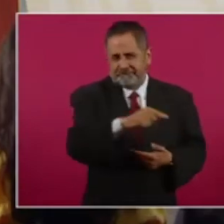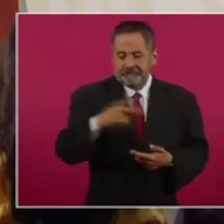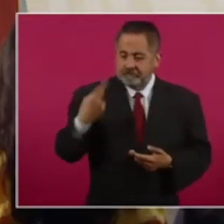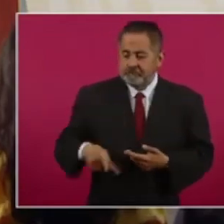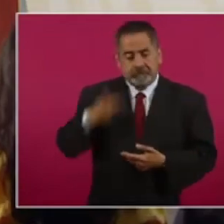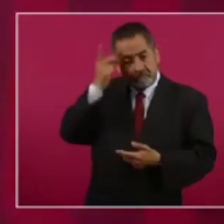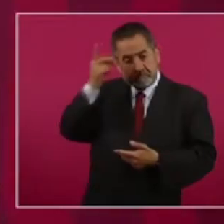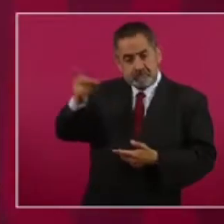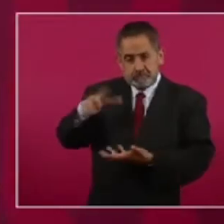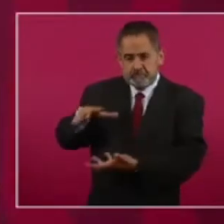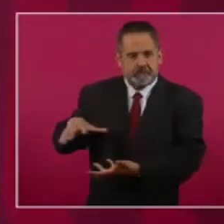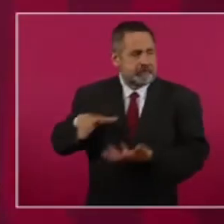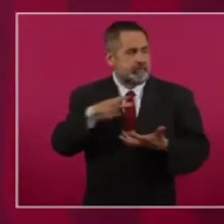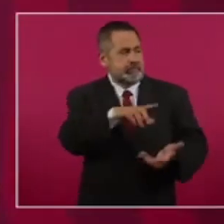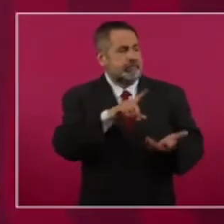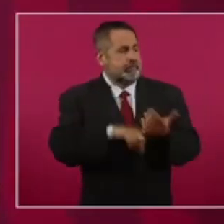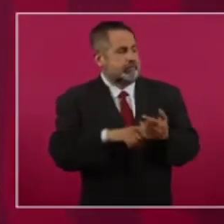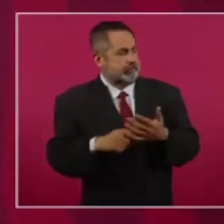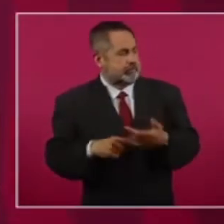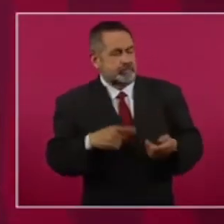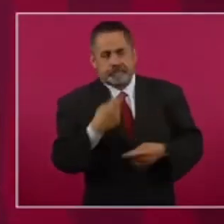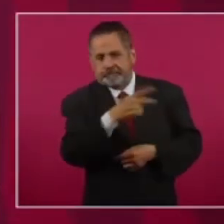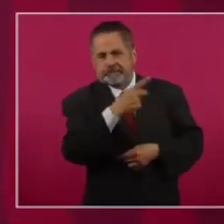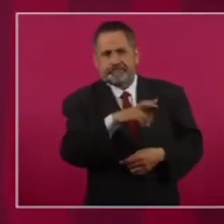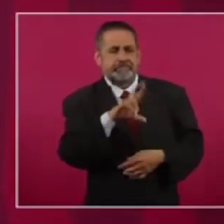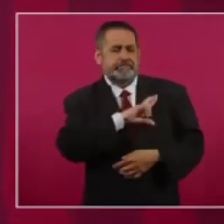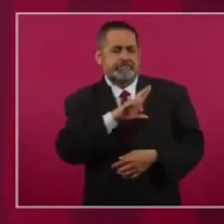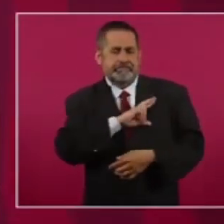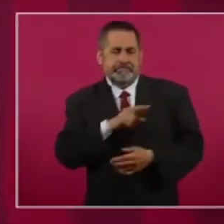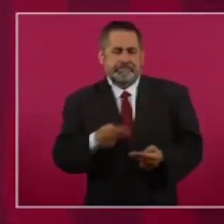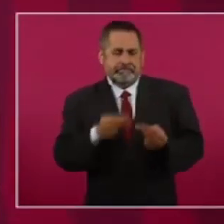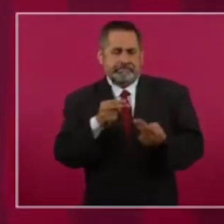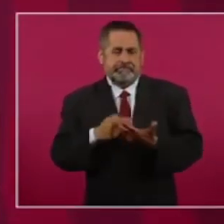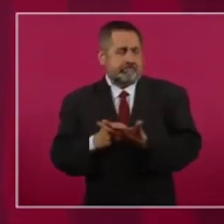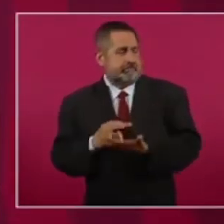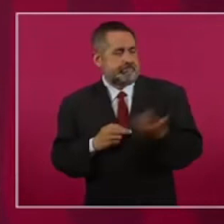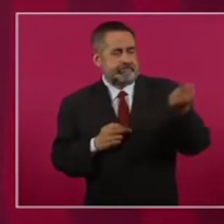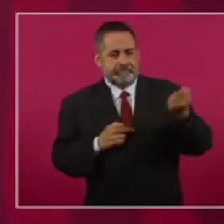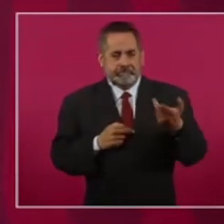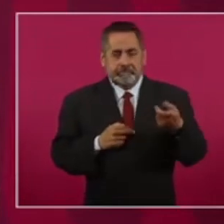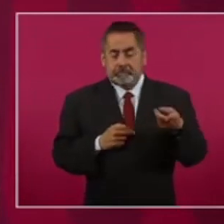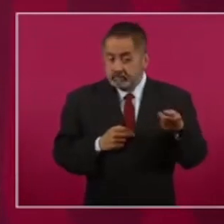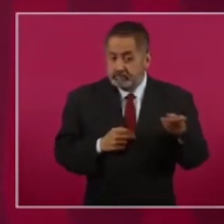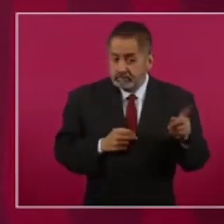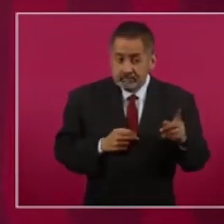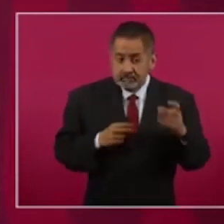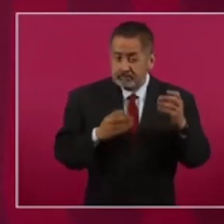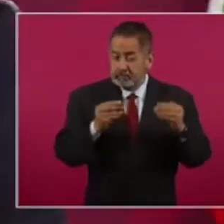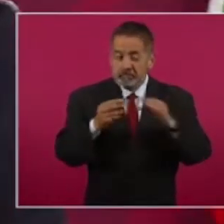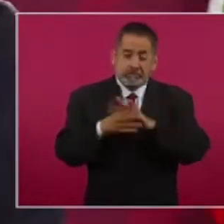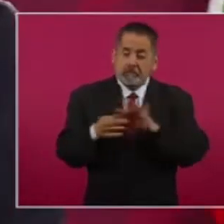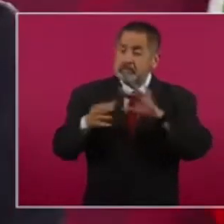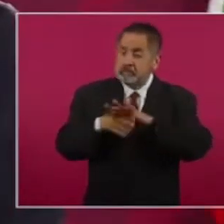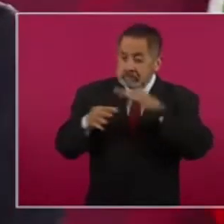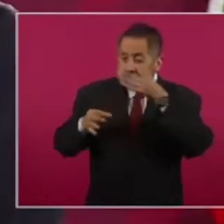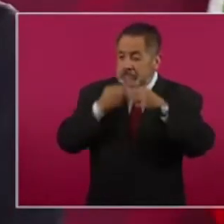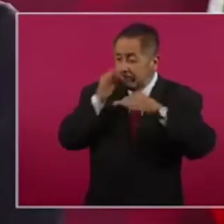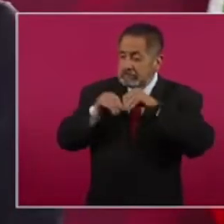de la nación a particulares, sobre todo extranjeros, como era tanto el bombardeo en los